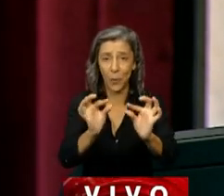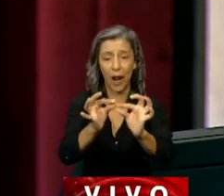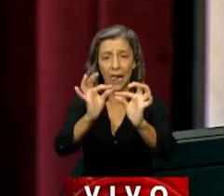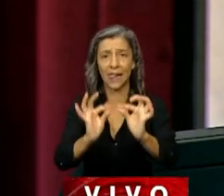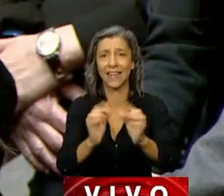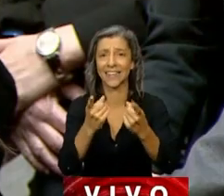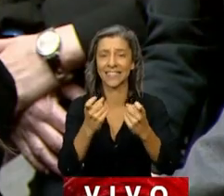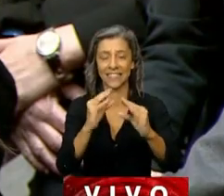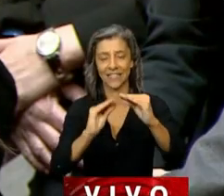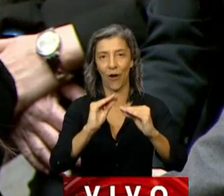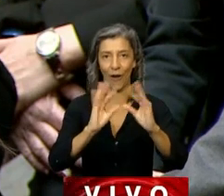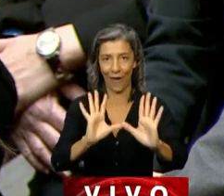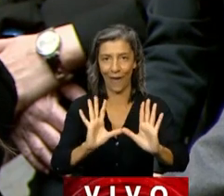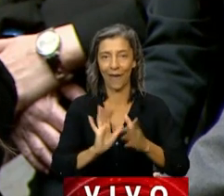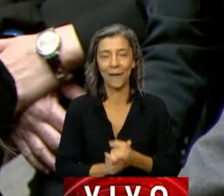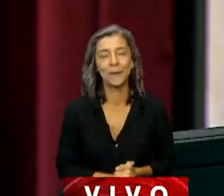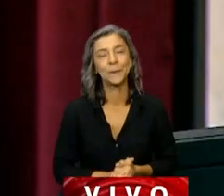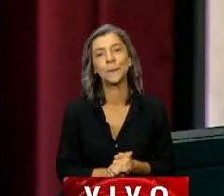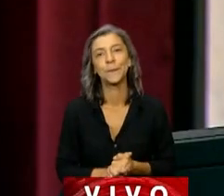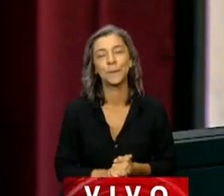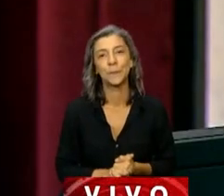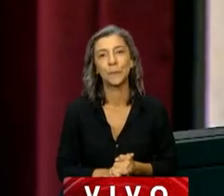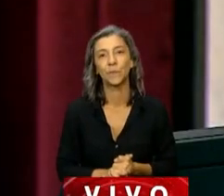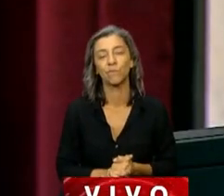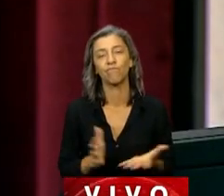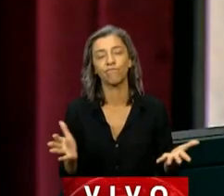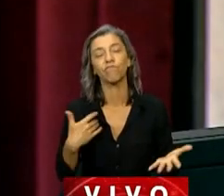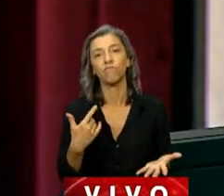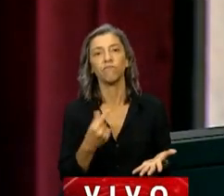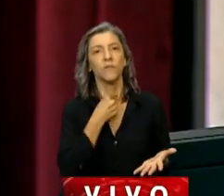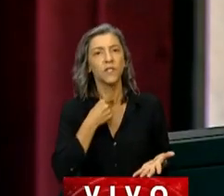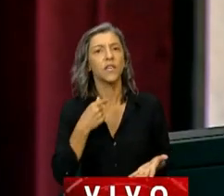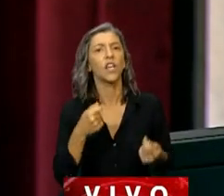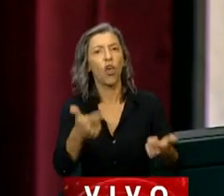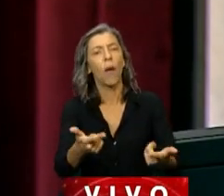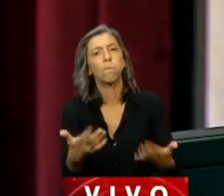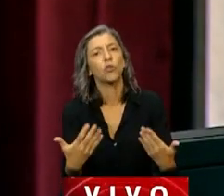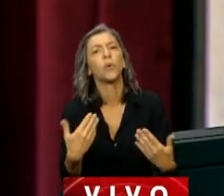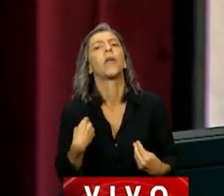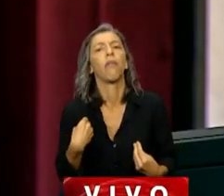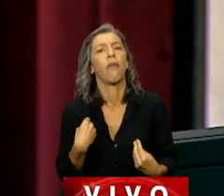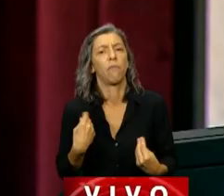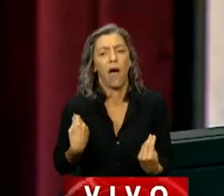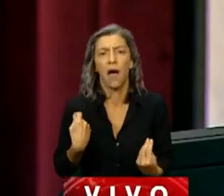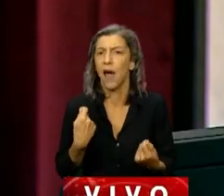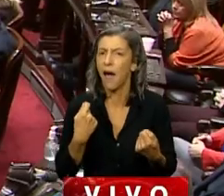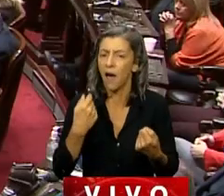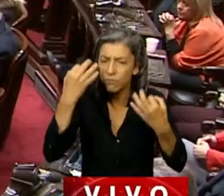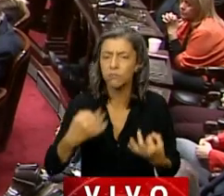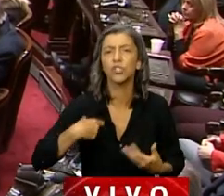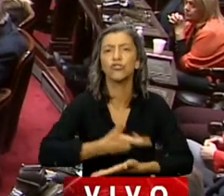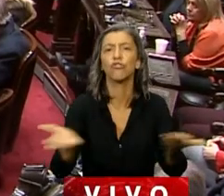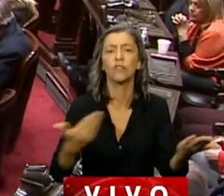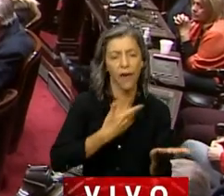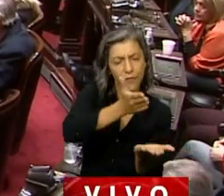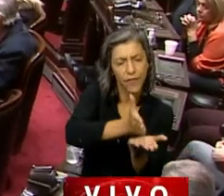mí. Porque, que se pueda garantizar el pleno Estado de Derecho, garantías,